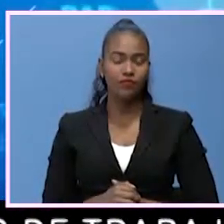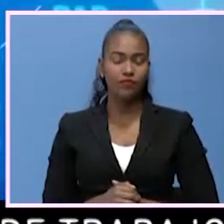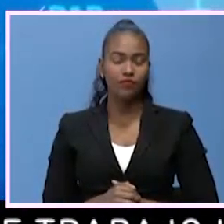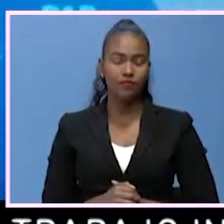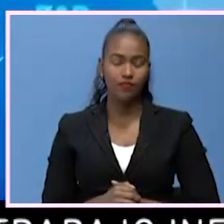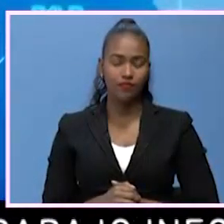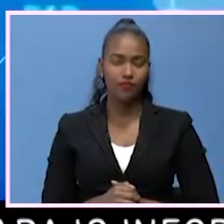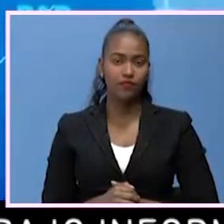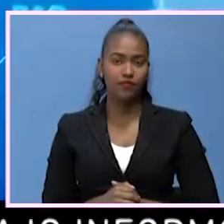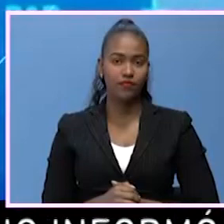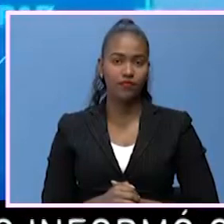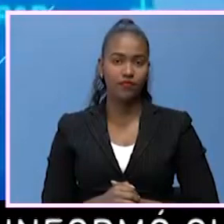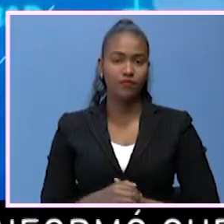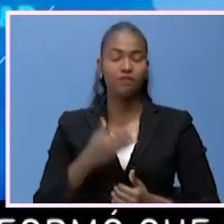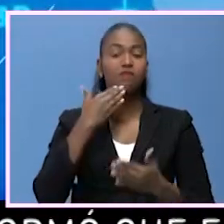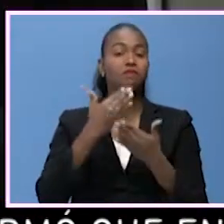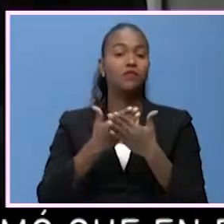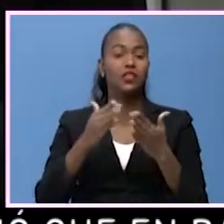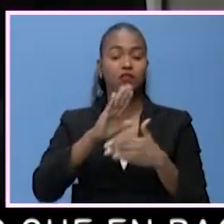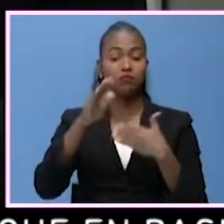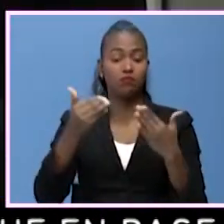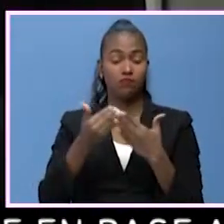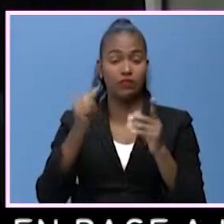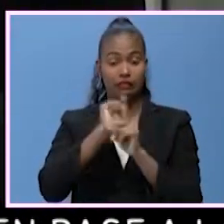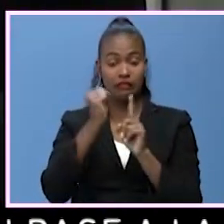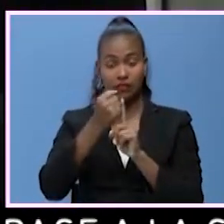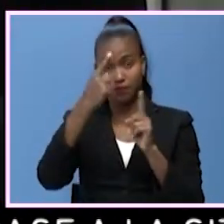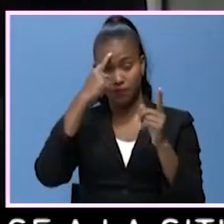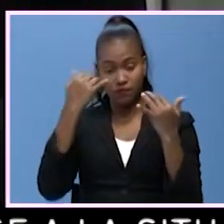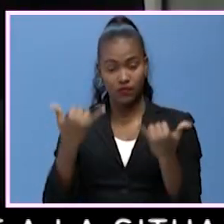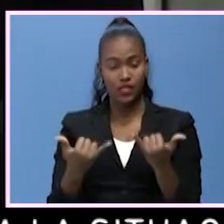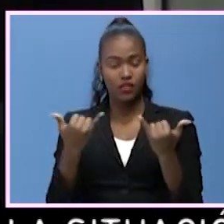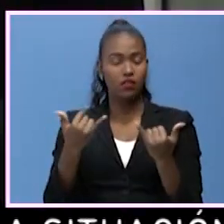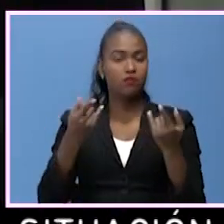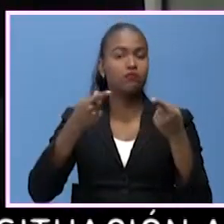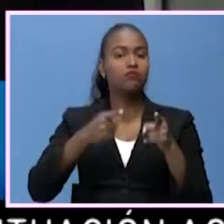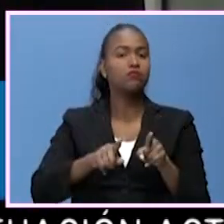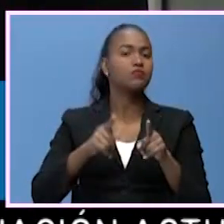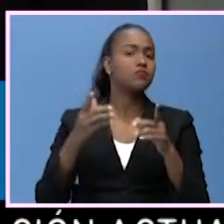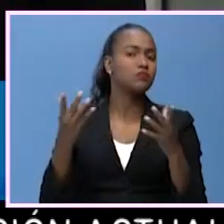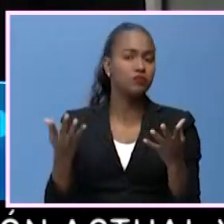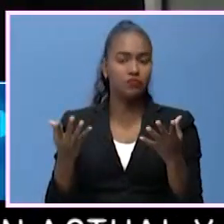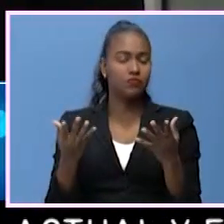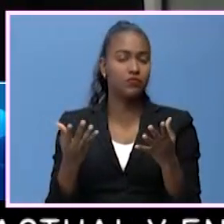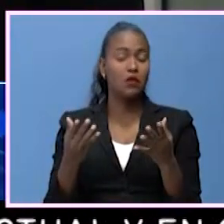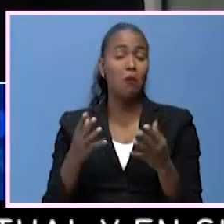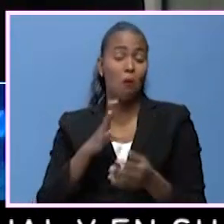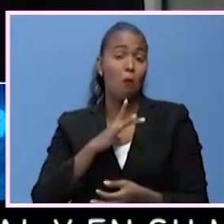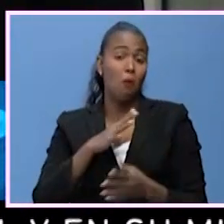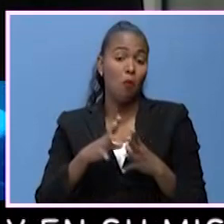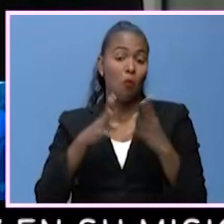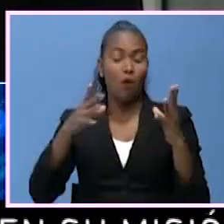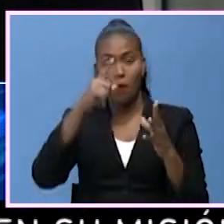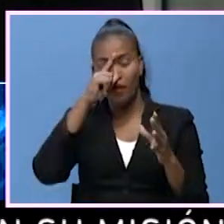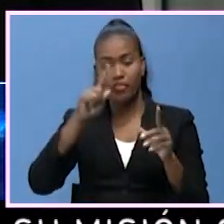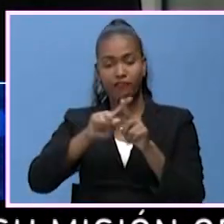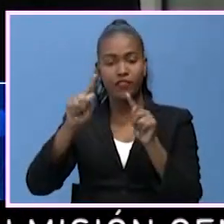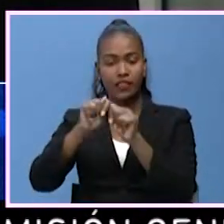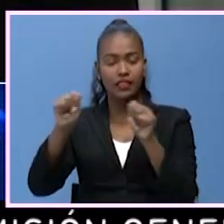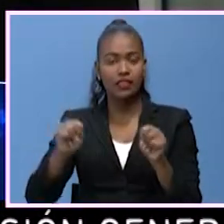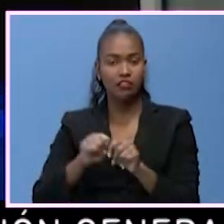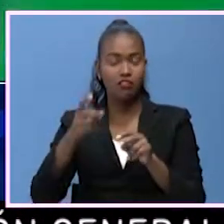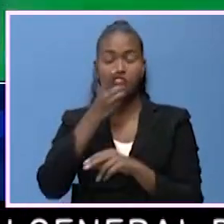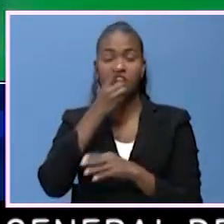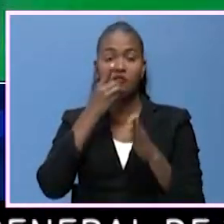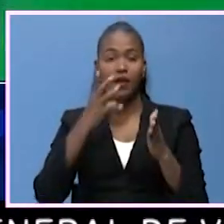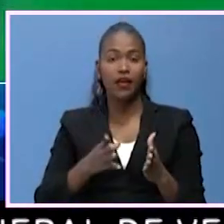Así es, muy buenas. Pues las condiciones del tiempo el día de hoy transcurrieron mayormente de buen tiempo sobre gran parte del territorio